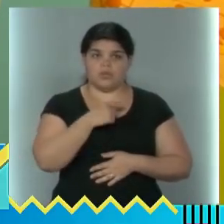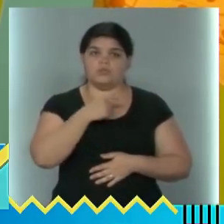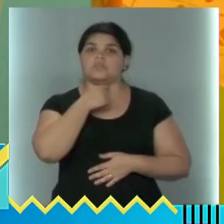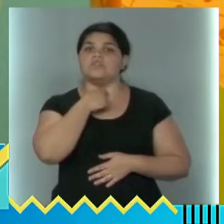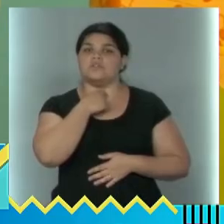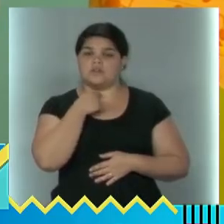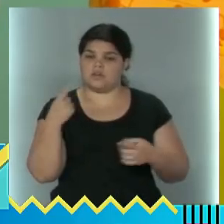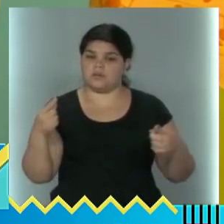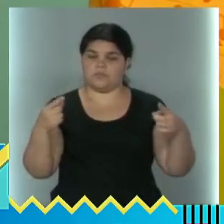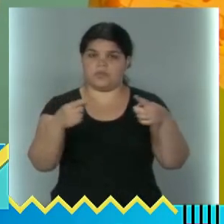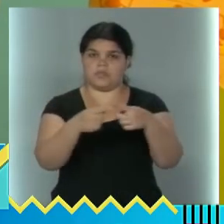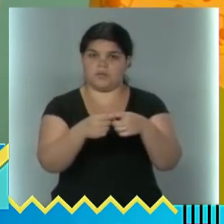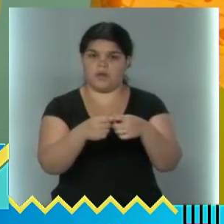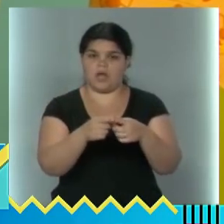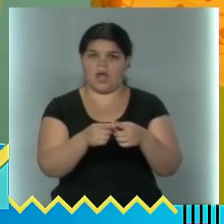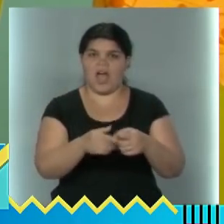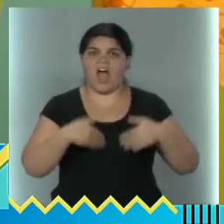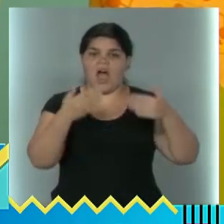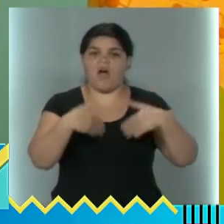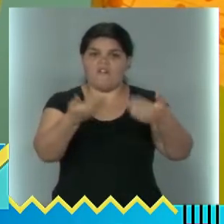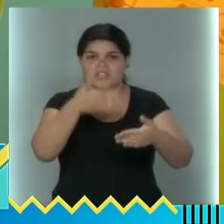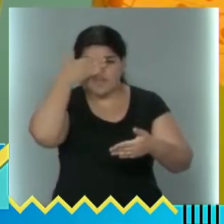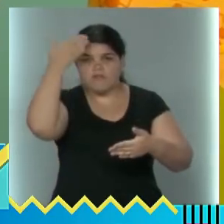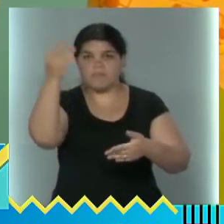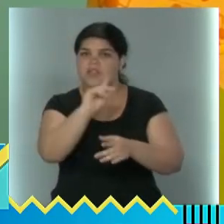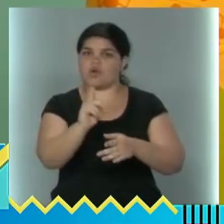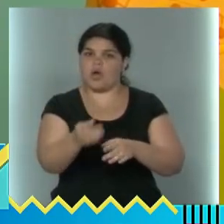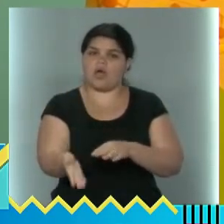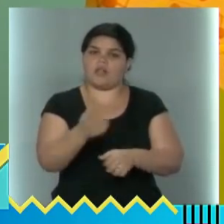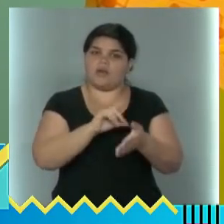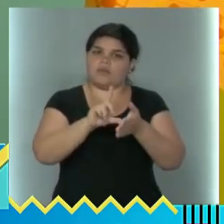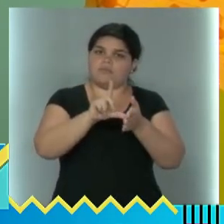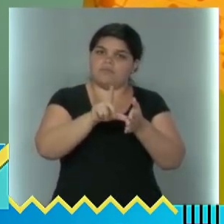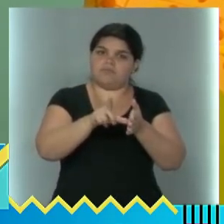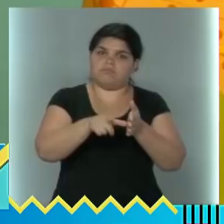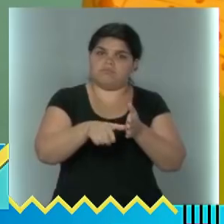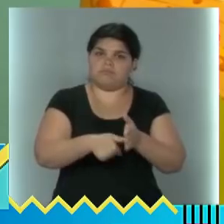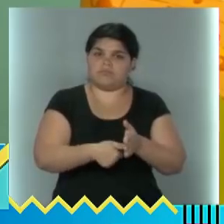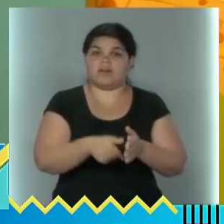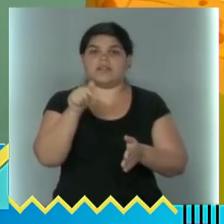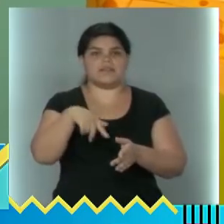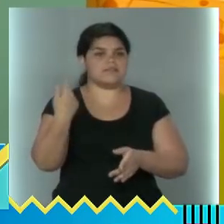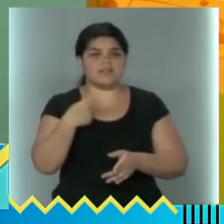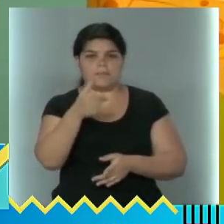retrasar el progreso de la enfermedad, ¿sí?, y siempre mantener la funcionalidad del paciente.